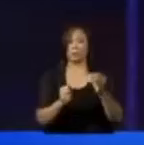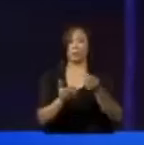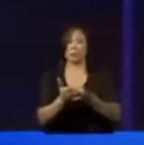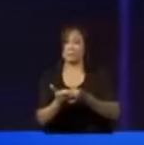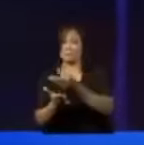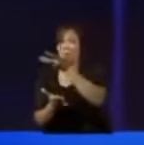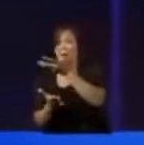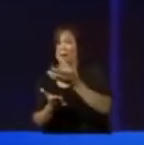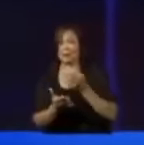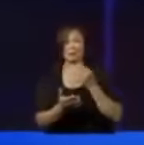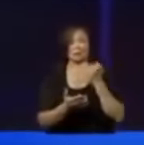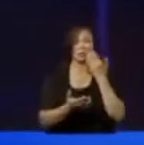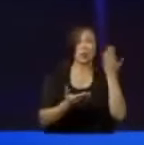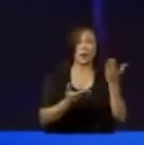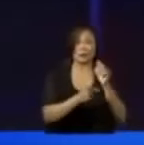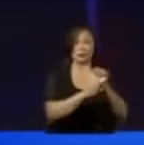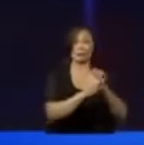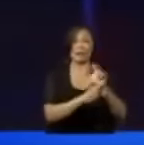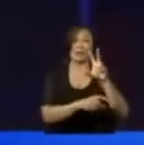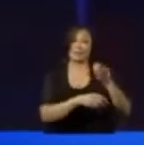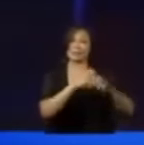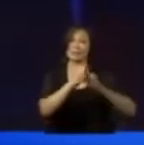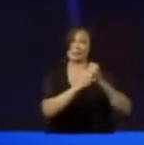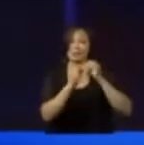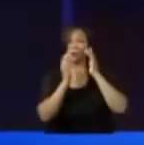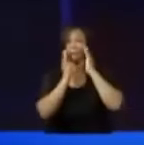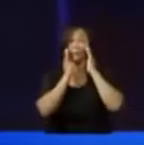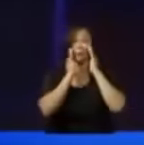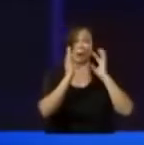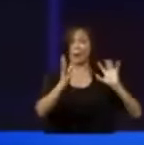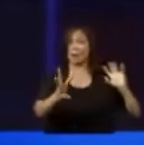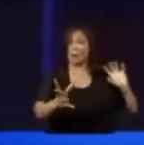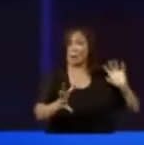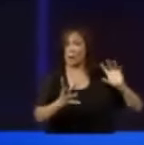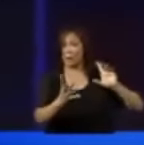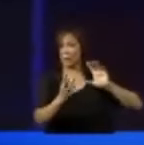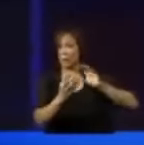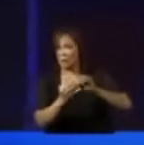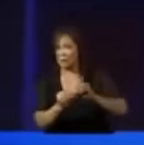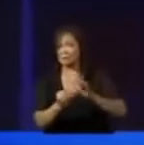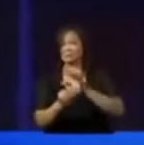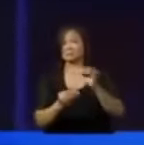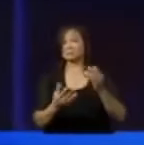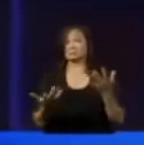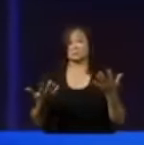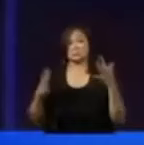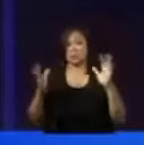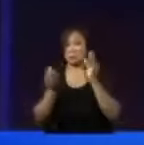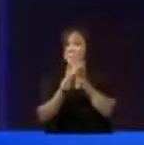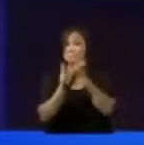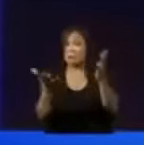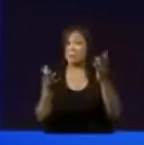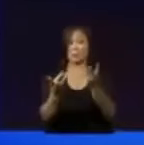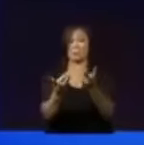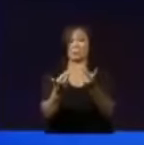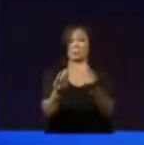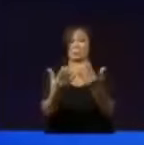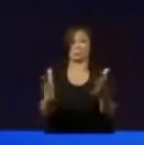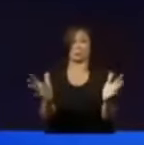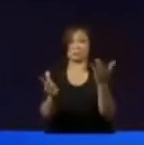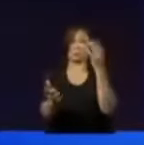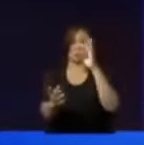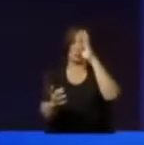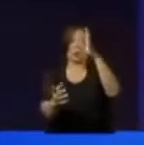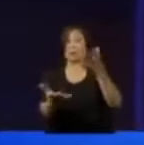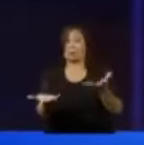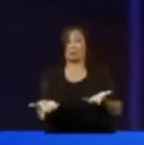altos precios y el desempleo, tienen 30 años siendo la preocupación en todas las encuestas. Y ya yo di los datos que son las estadísticas que hay. No